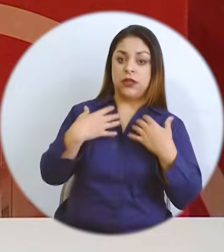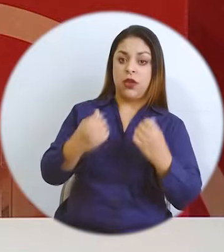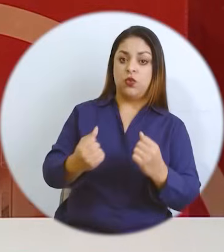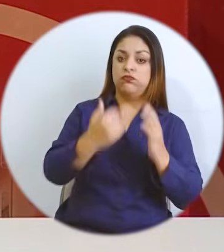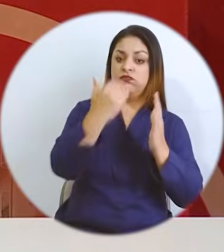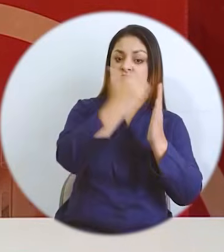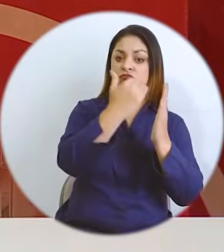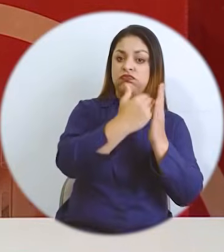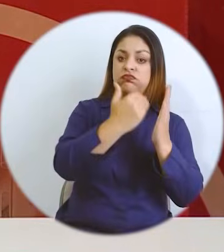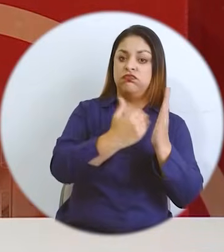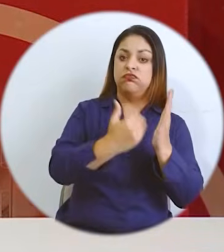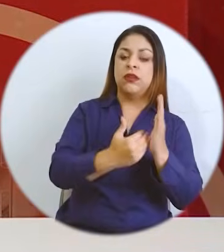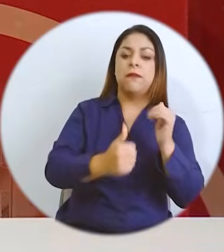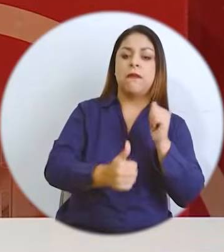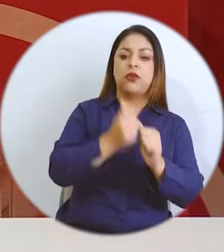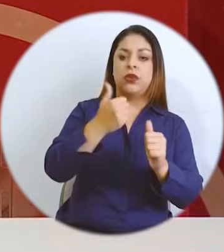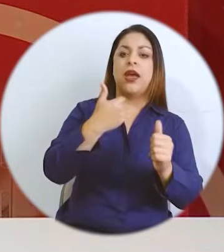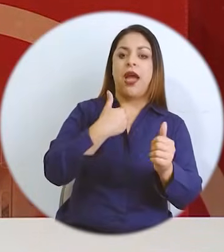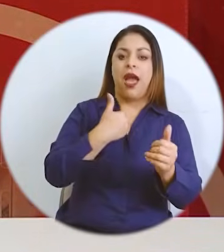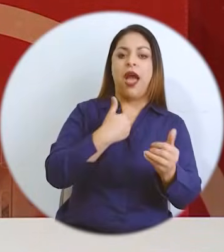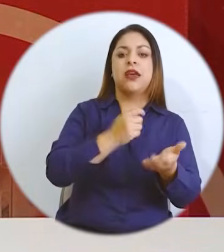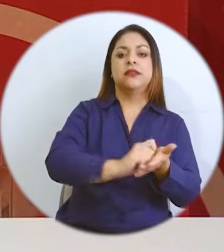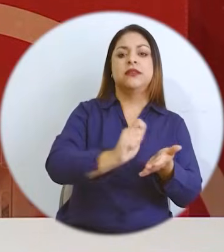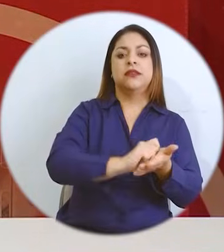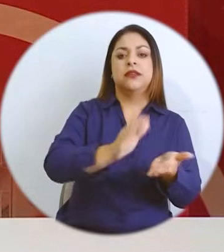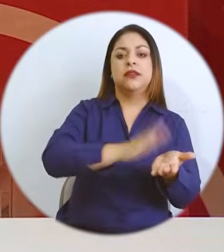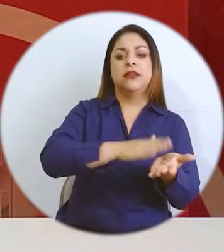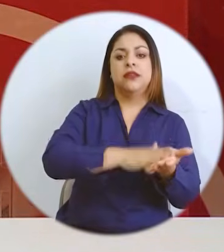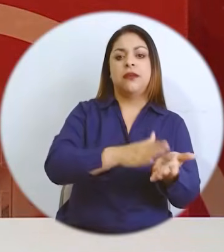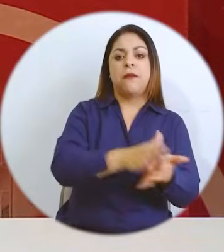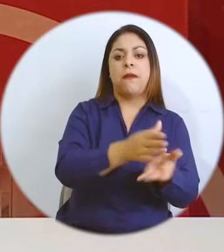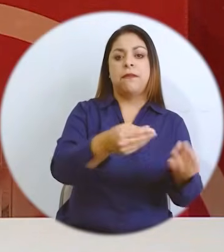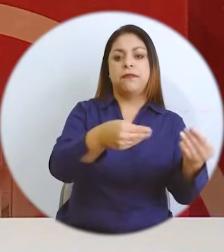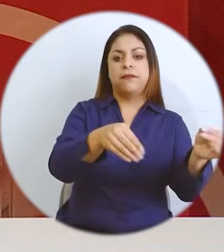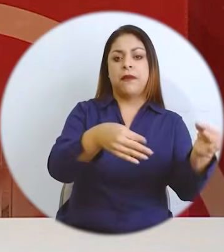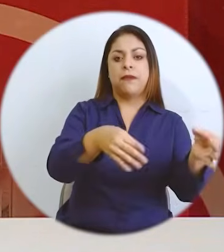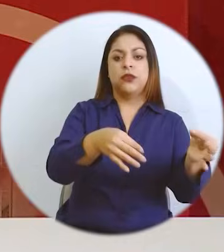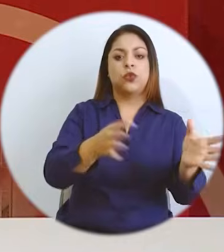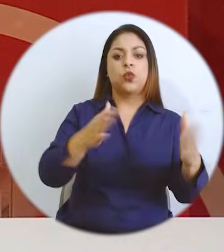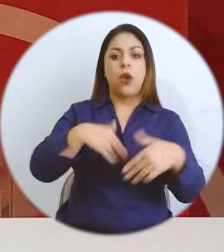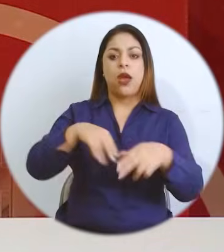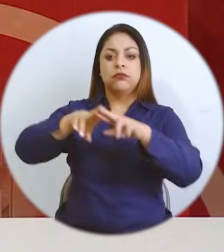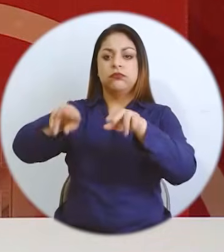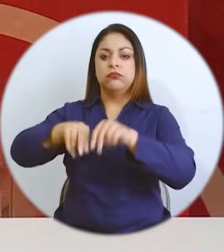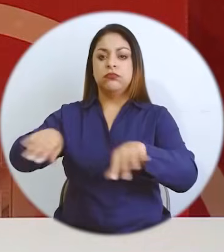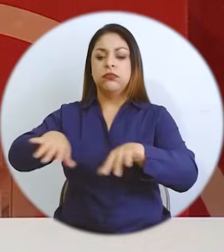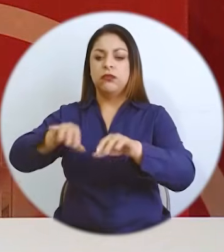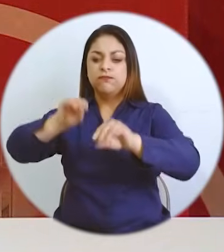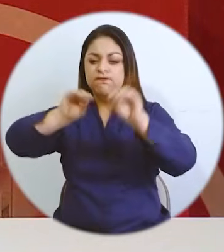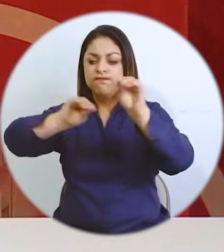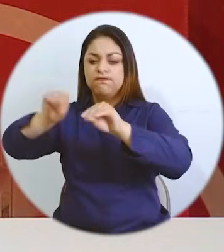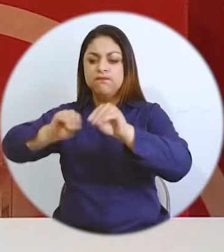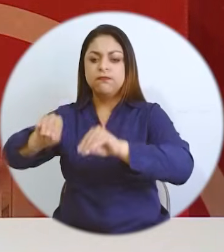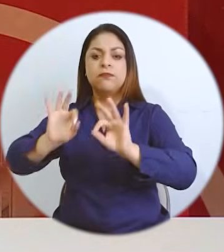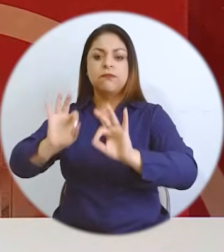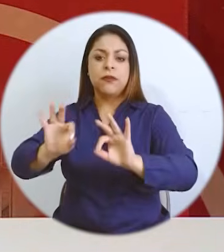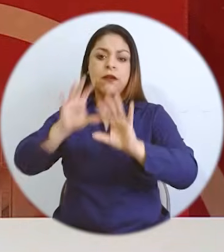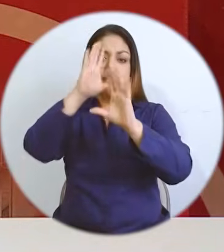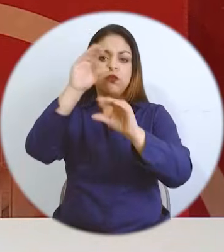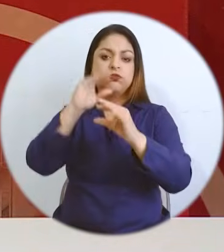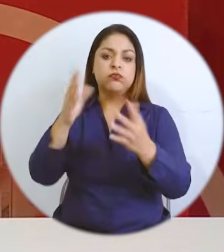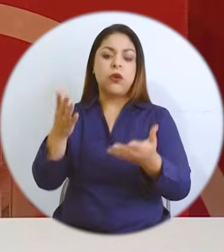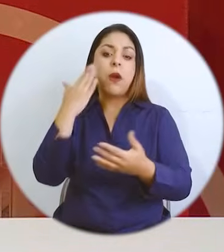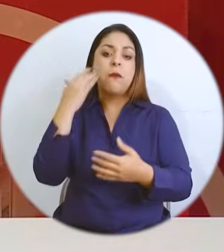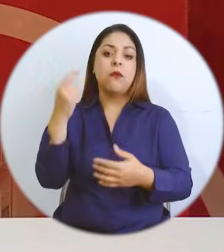la gran mayoría en físico, es decir, no hay ni siquiera digitalizado cómo está esa cobertura de acceso a agua potable, porque el Ministerio de Salud es el que recibe